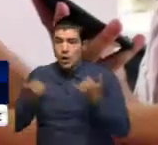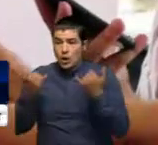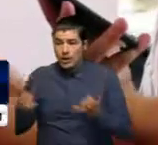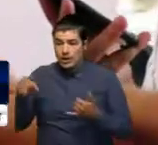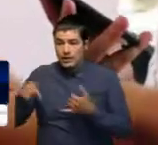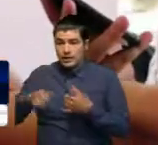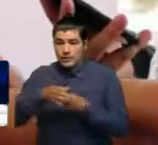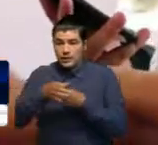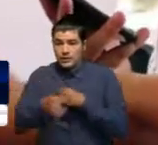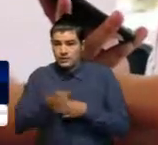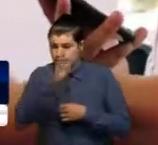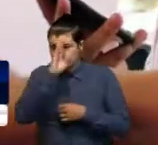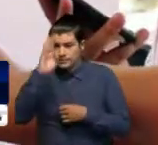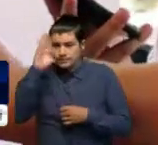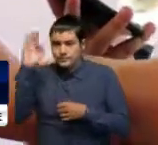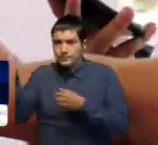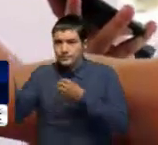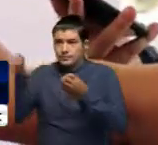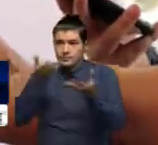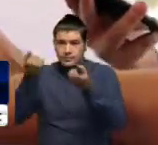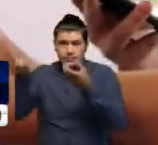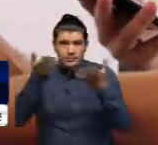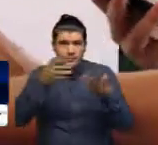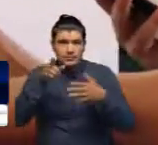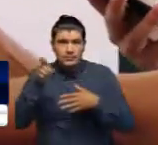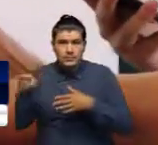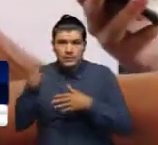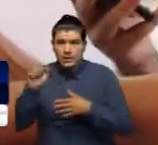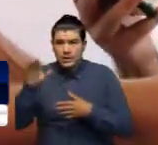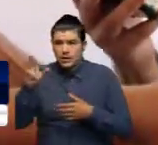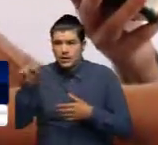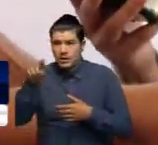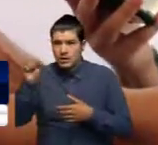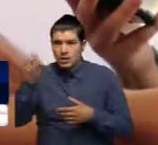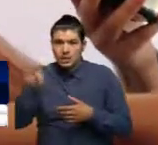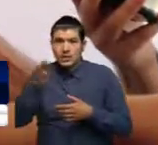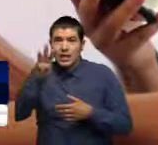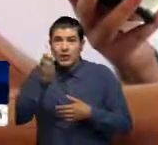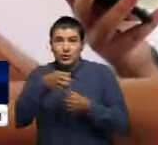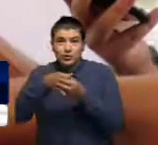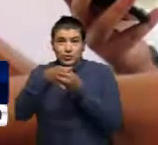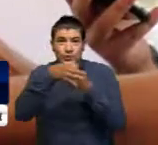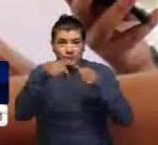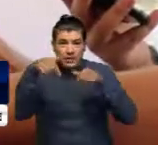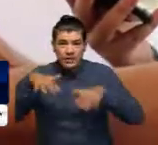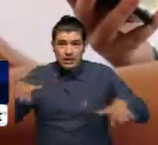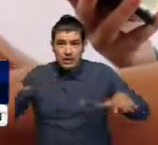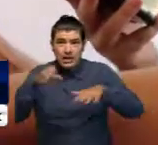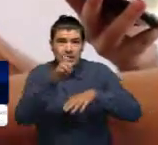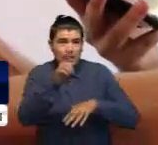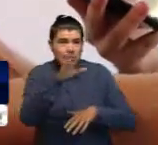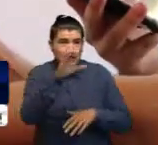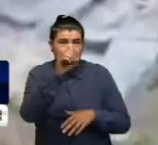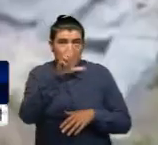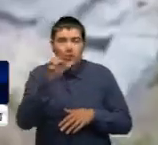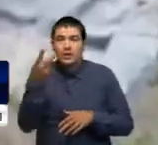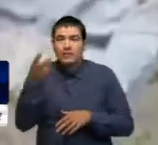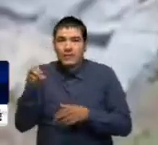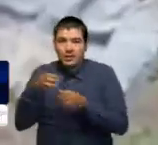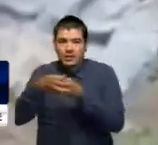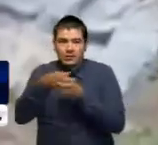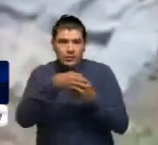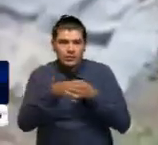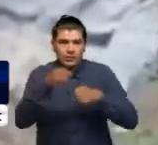recibe residuos sólidos en el relleno de acuasan de ocho municipios y epsa col recibe de 20